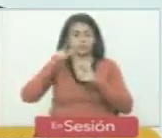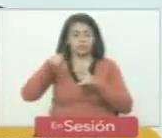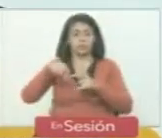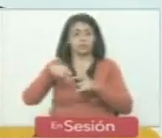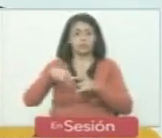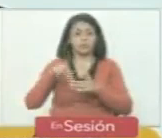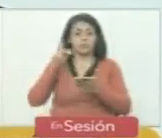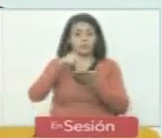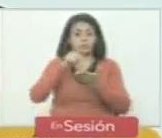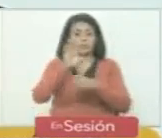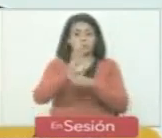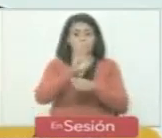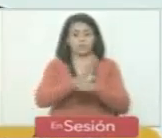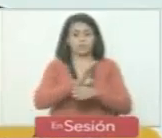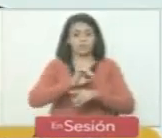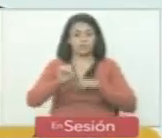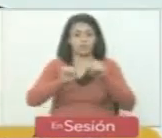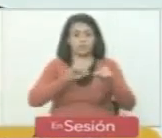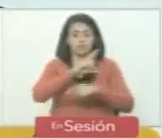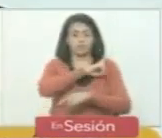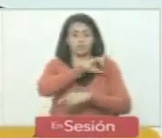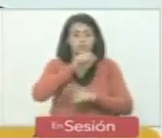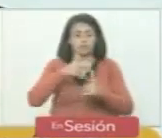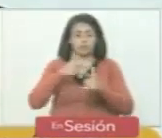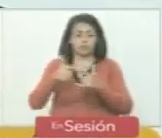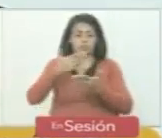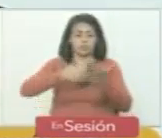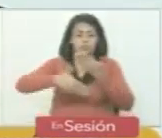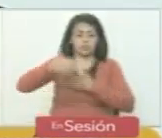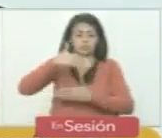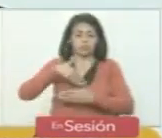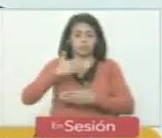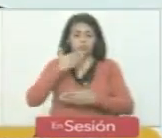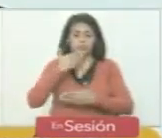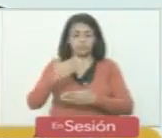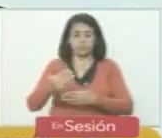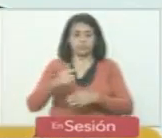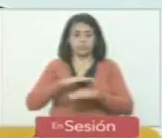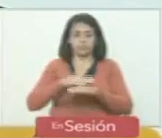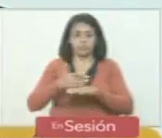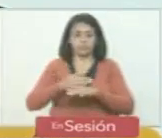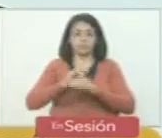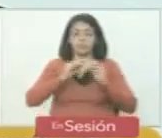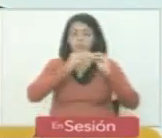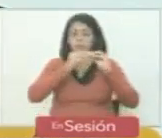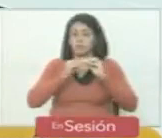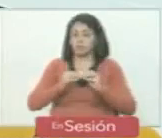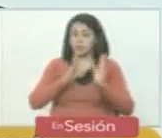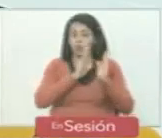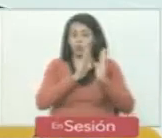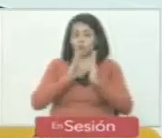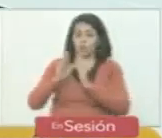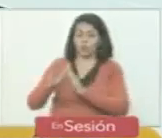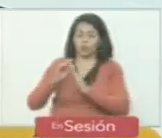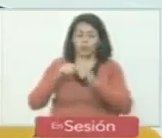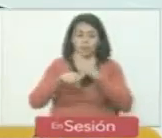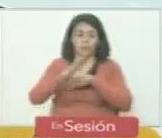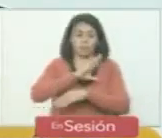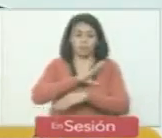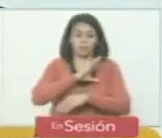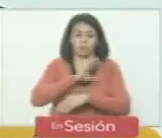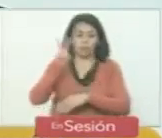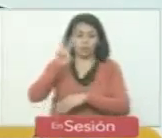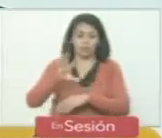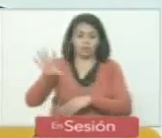la preservación y dirección de las operaciones exigidas para el mantenimiento del orden interno y de la